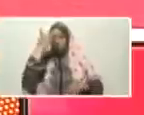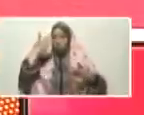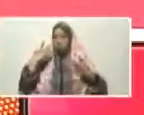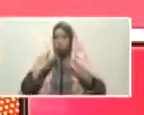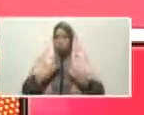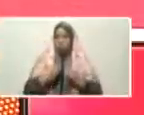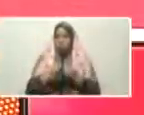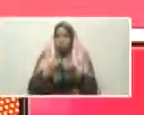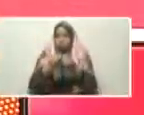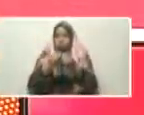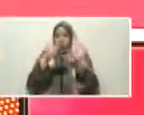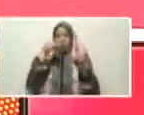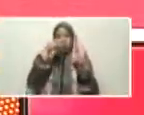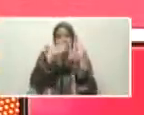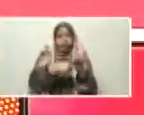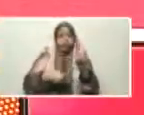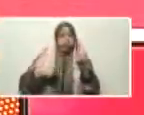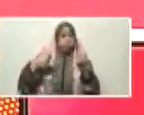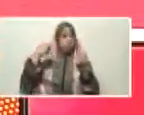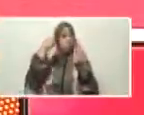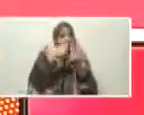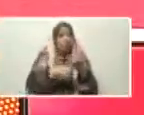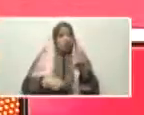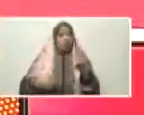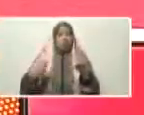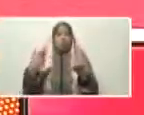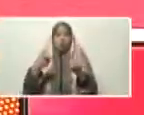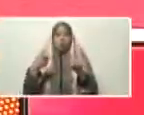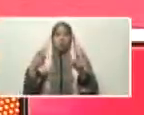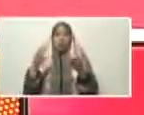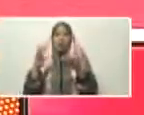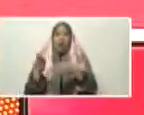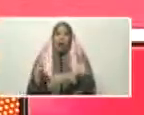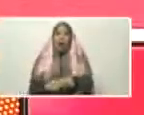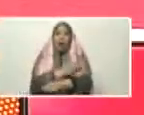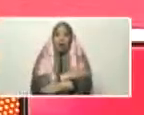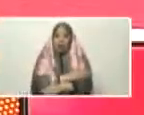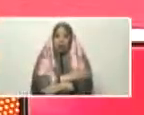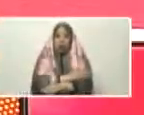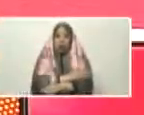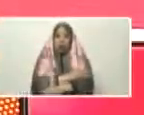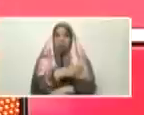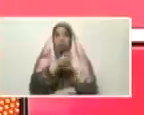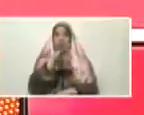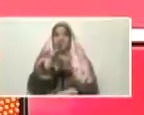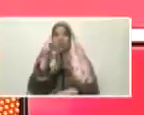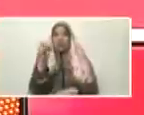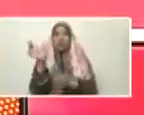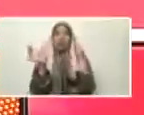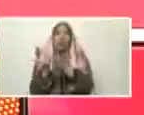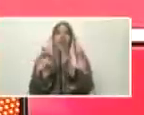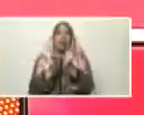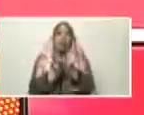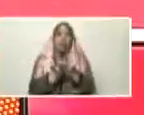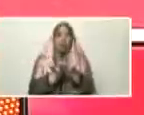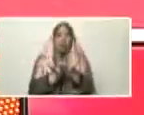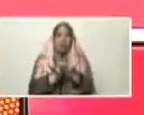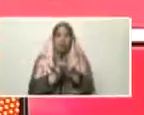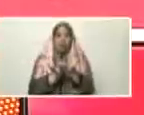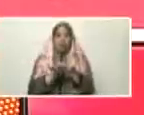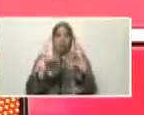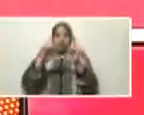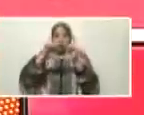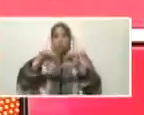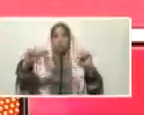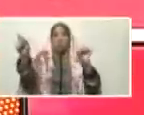dimos la batalla frente al golpe platanero del 30 de abril plátano